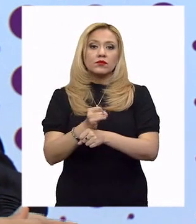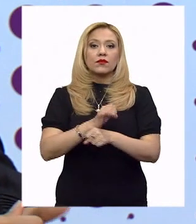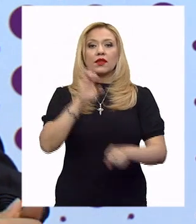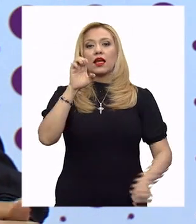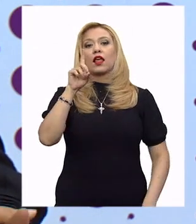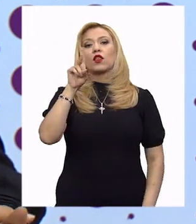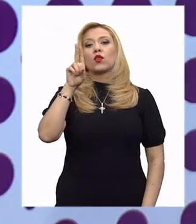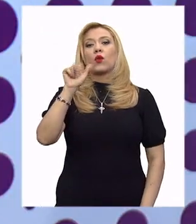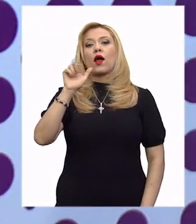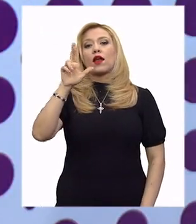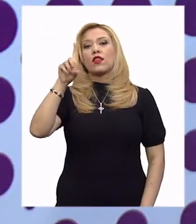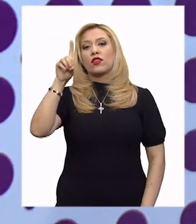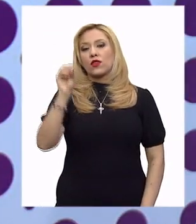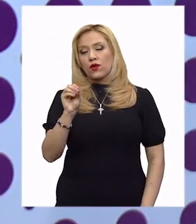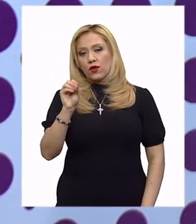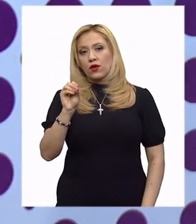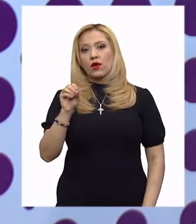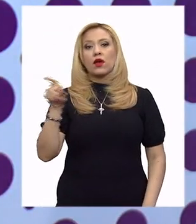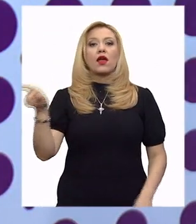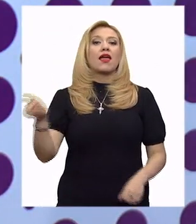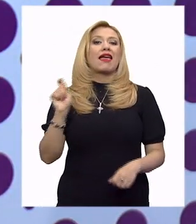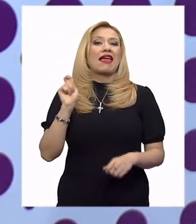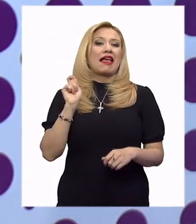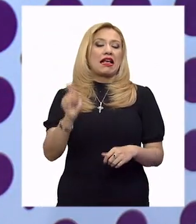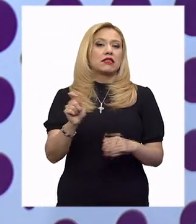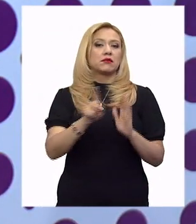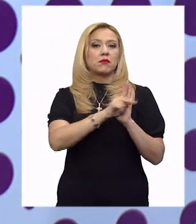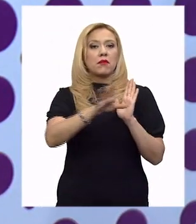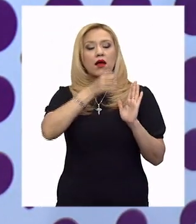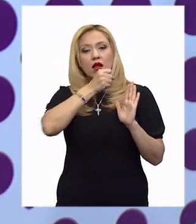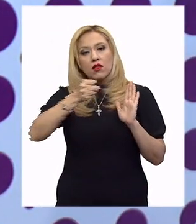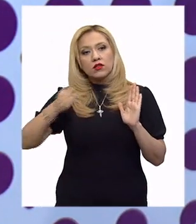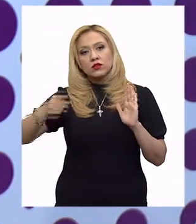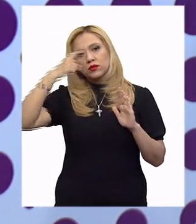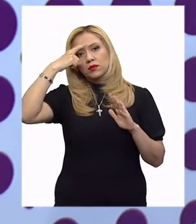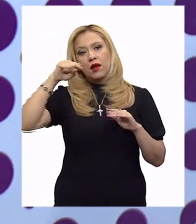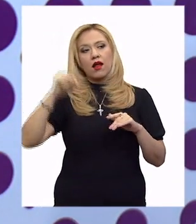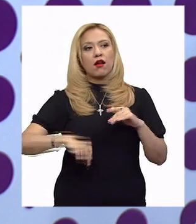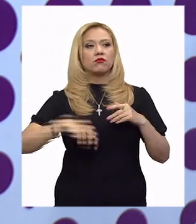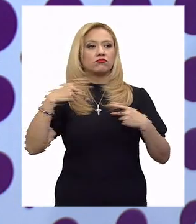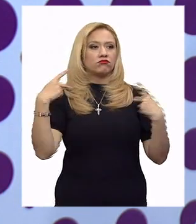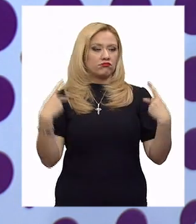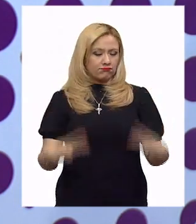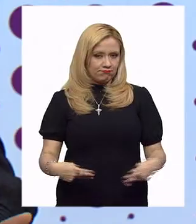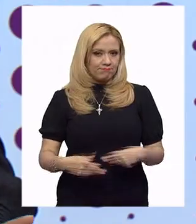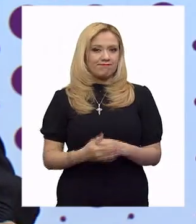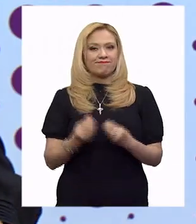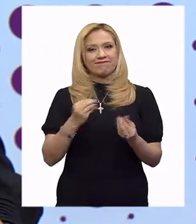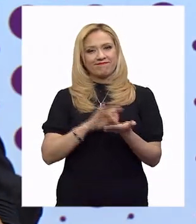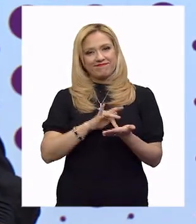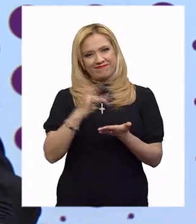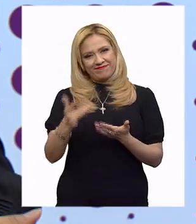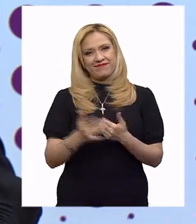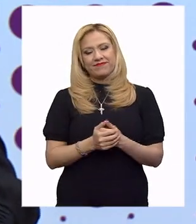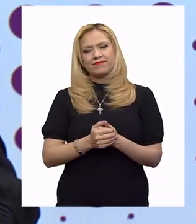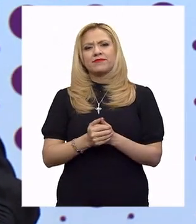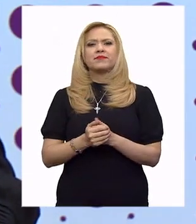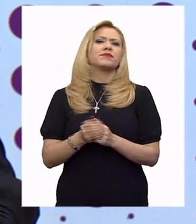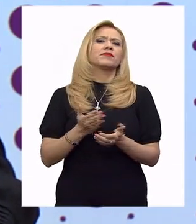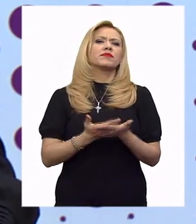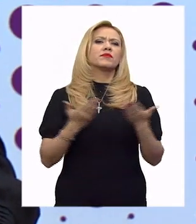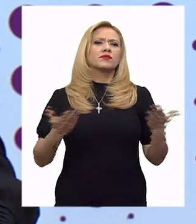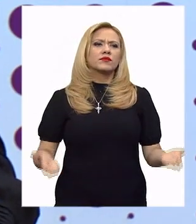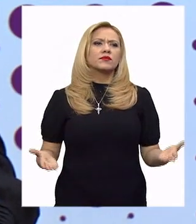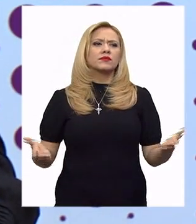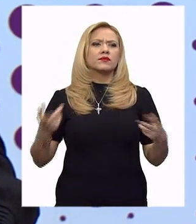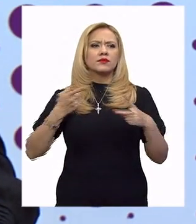Martín Borregón, director de datos, periodismo y tecnología de Project Poder. Bienvenido. Muchas gracias. Bueno, pues para